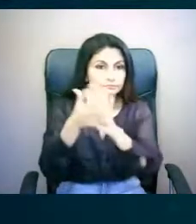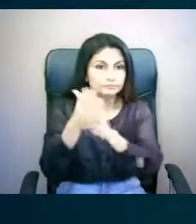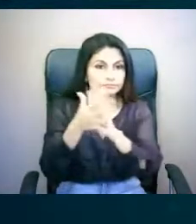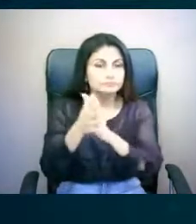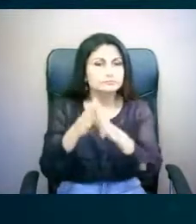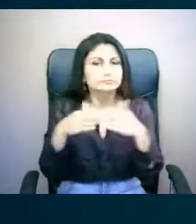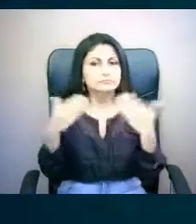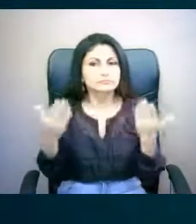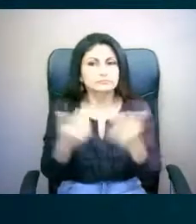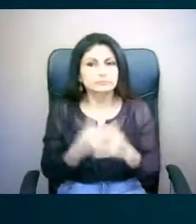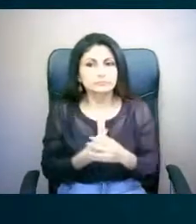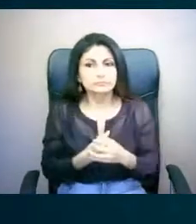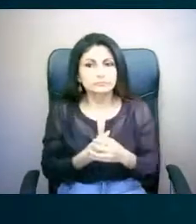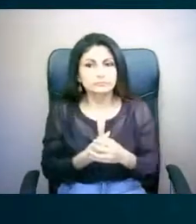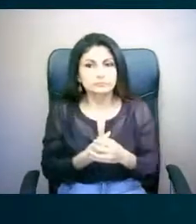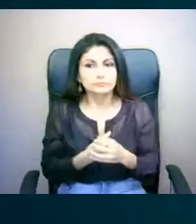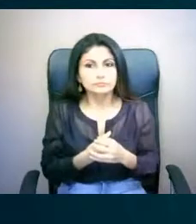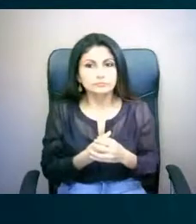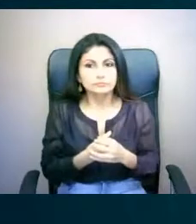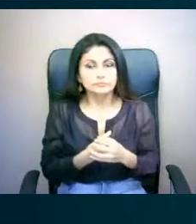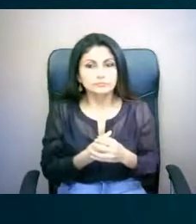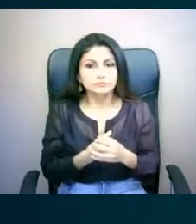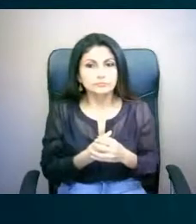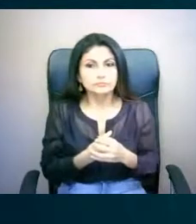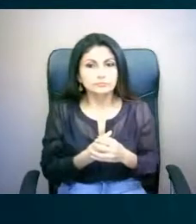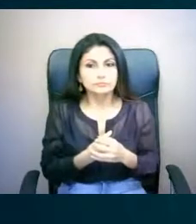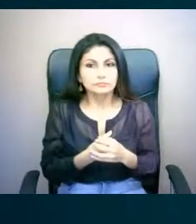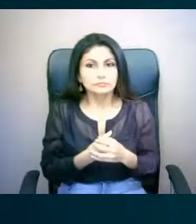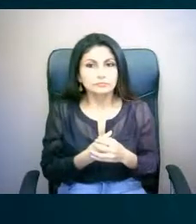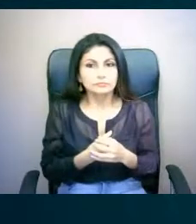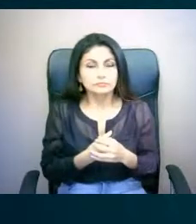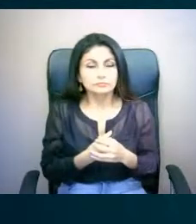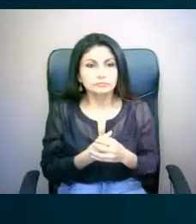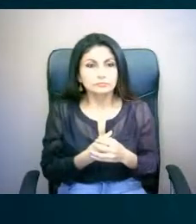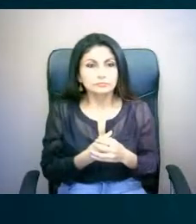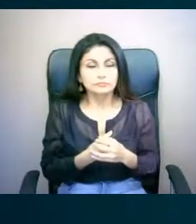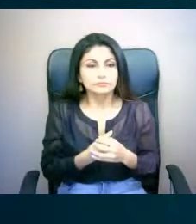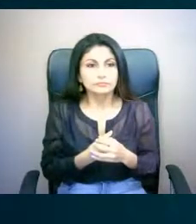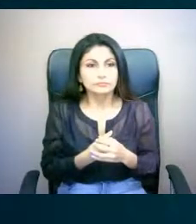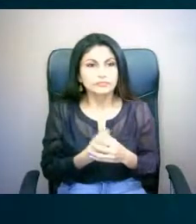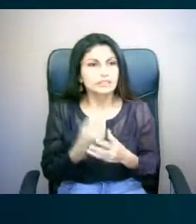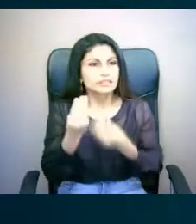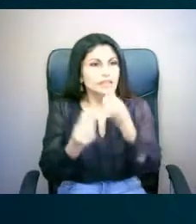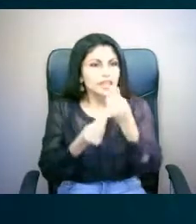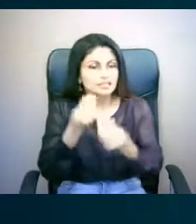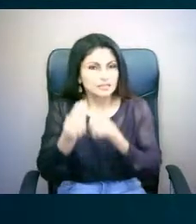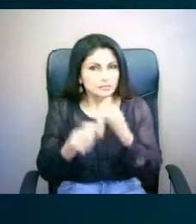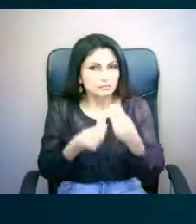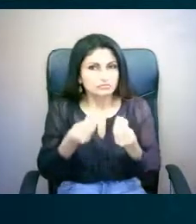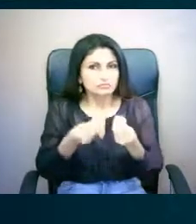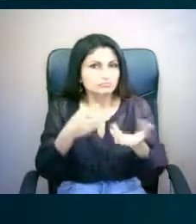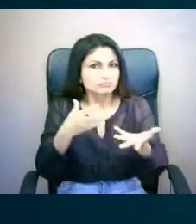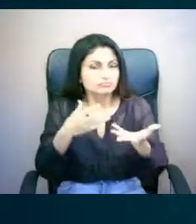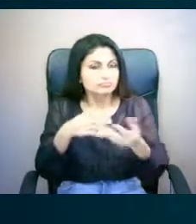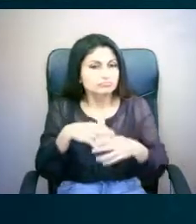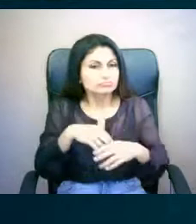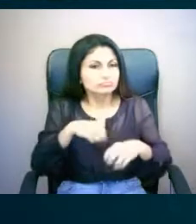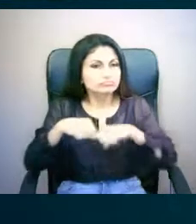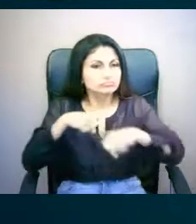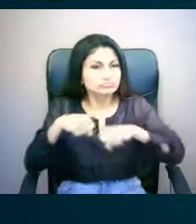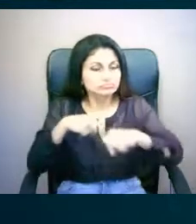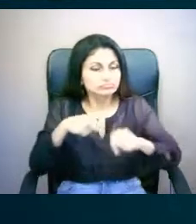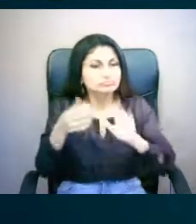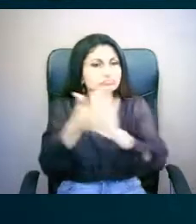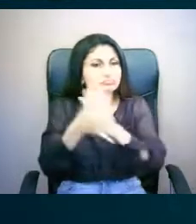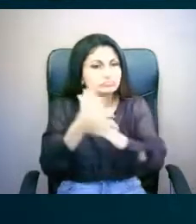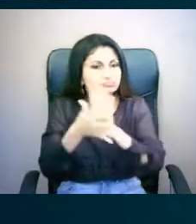sobre qué es ENSA, a qué nos dedicamos y todo lo que hacemos en nuestra zona de